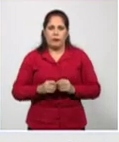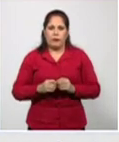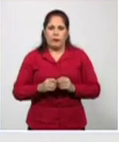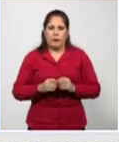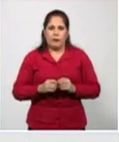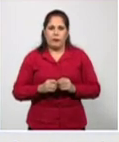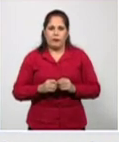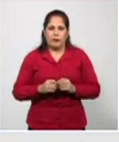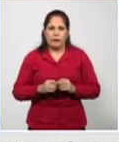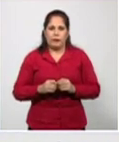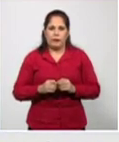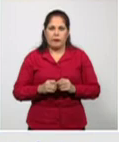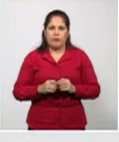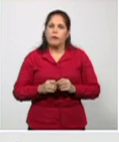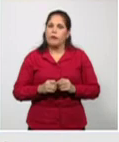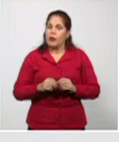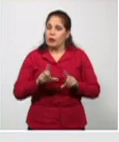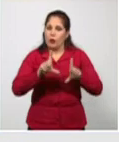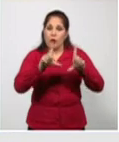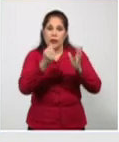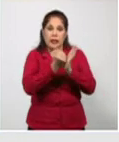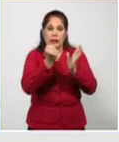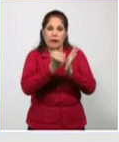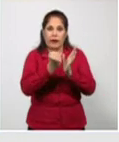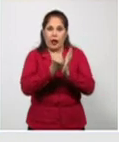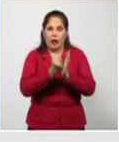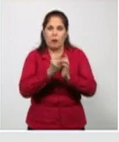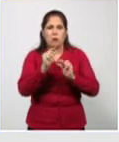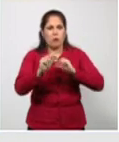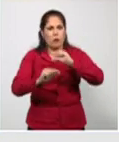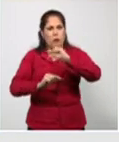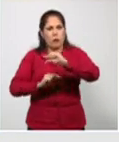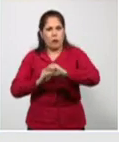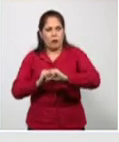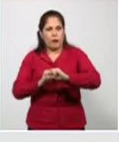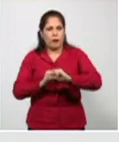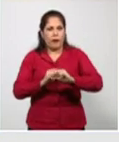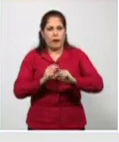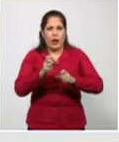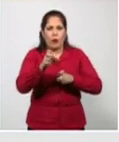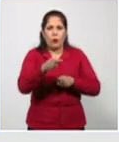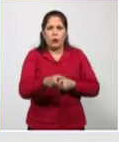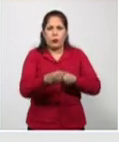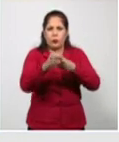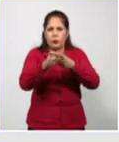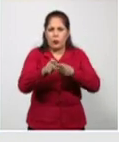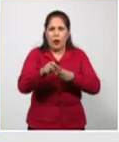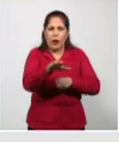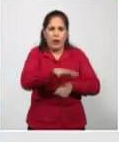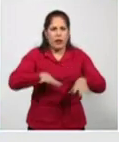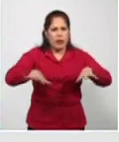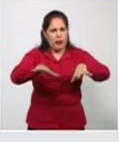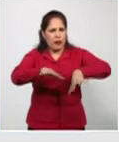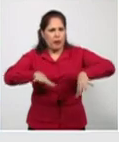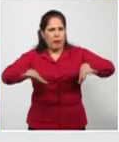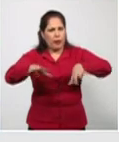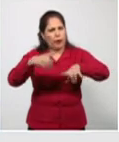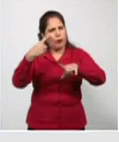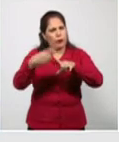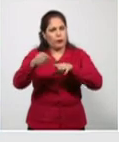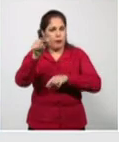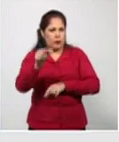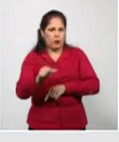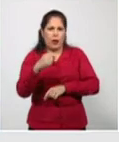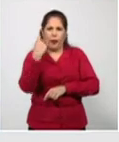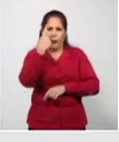y todos se van certificando de una forma u otra. La desinfección de espacios y superficies, otra televidente, ¿sigue